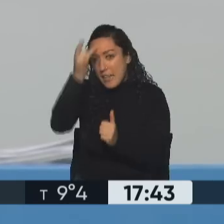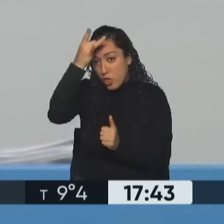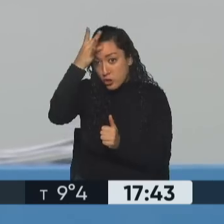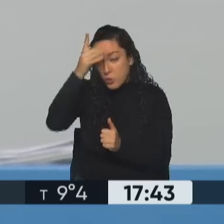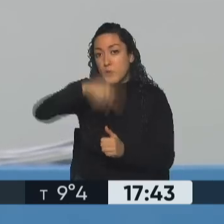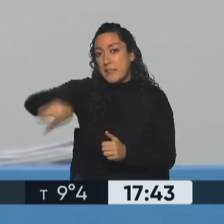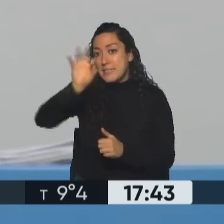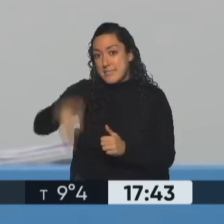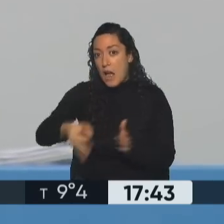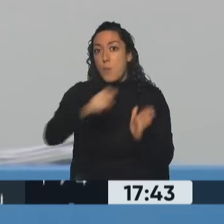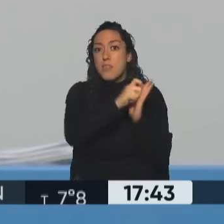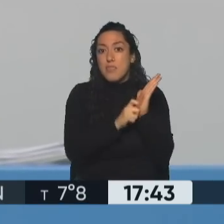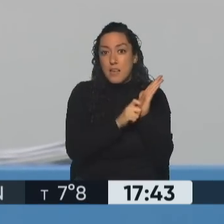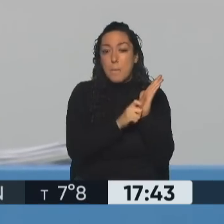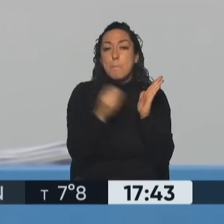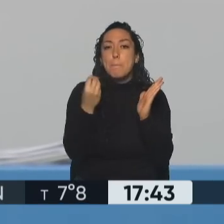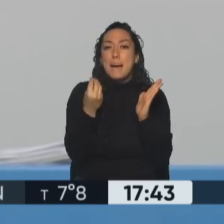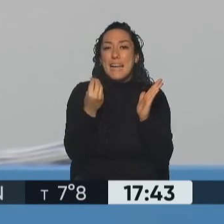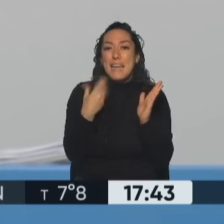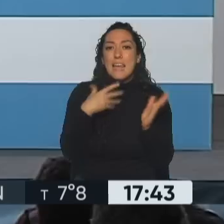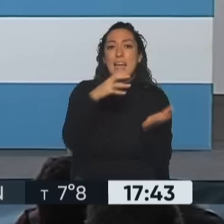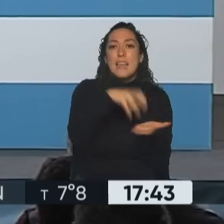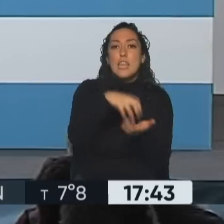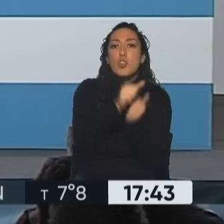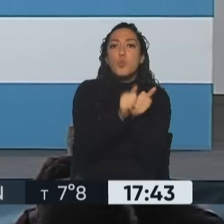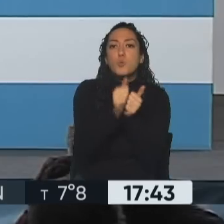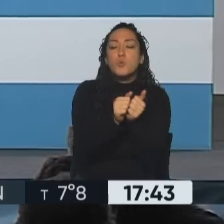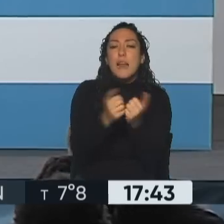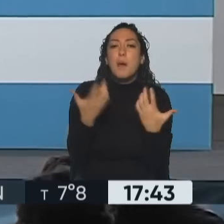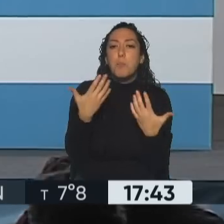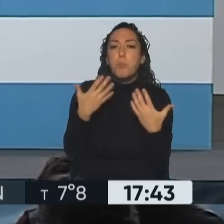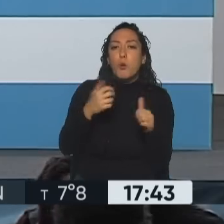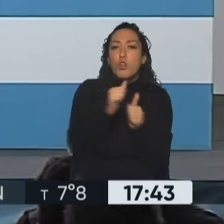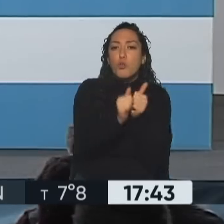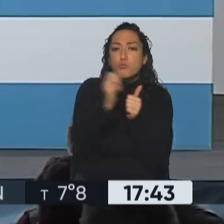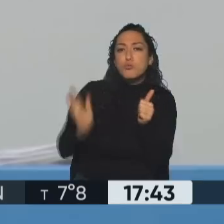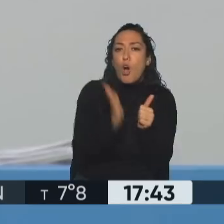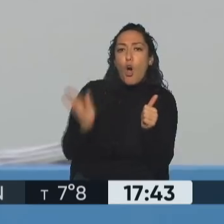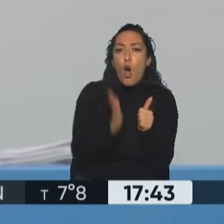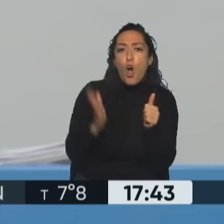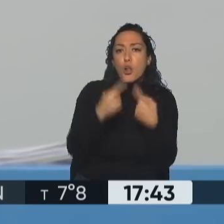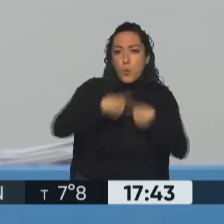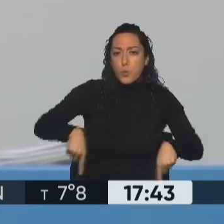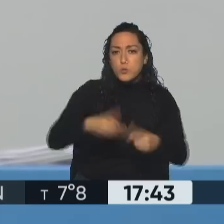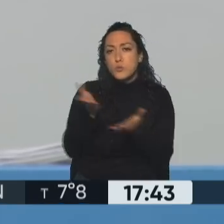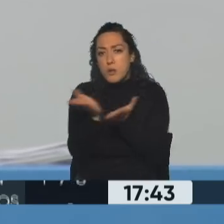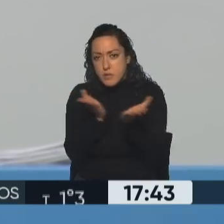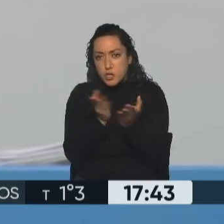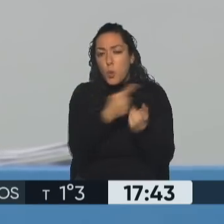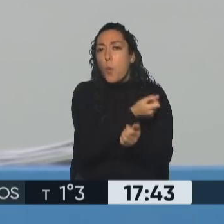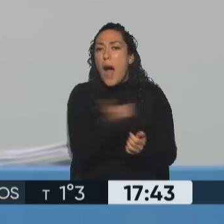medir el uso de la capacidad instalada de la industria, o sea, de los que producen los bienes y los